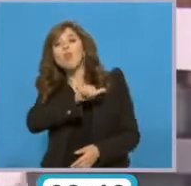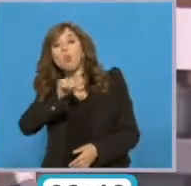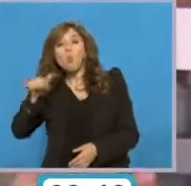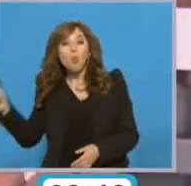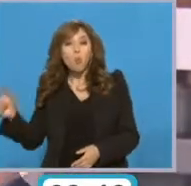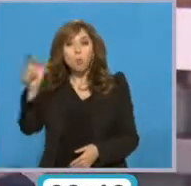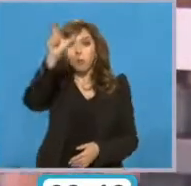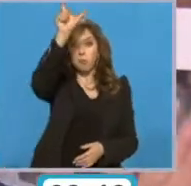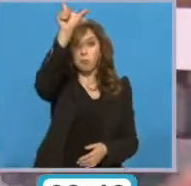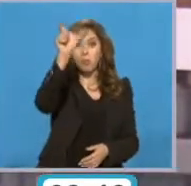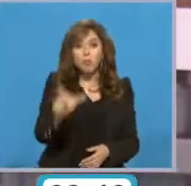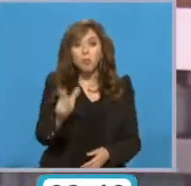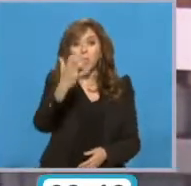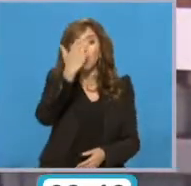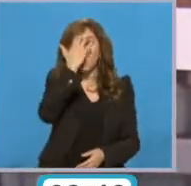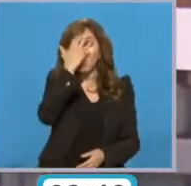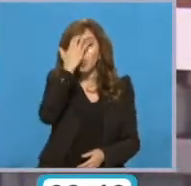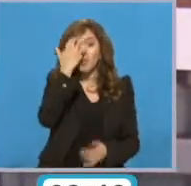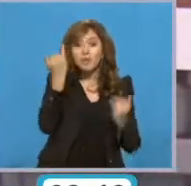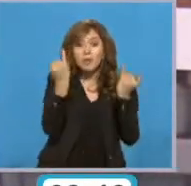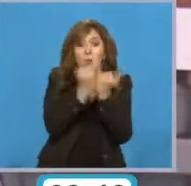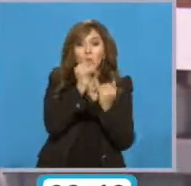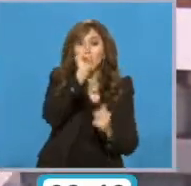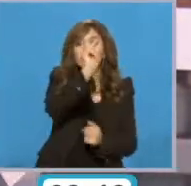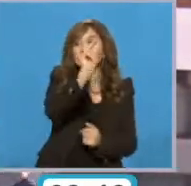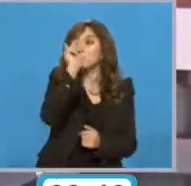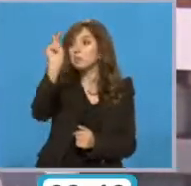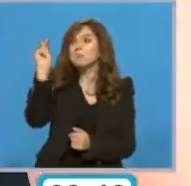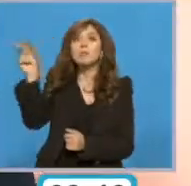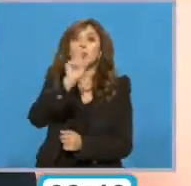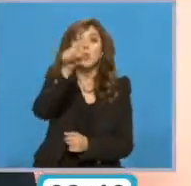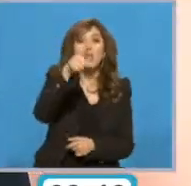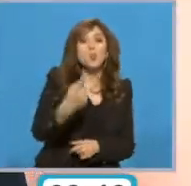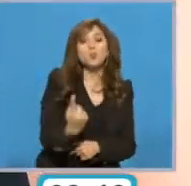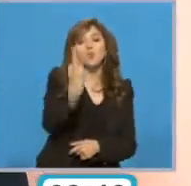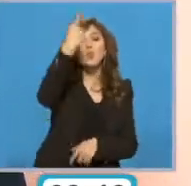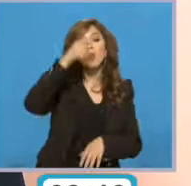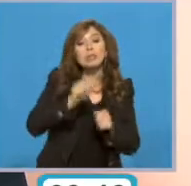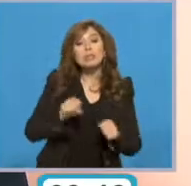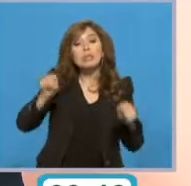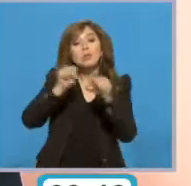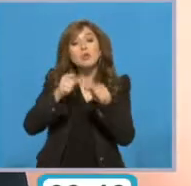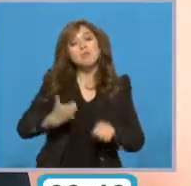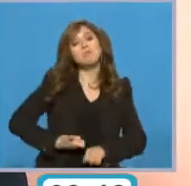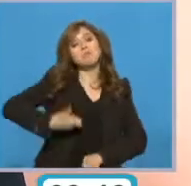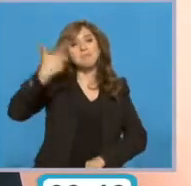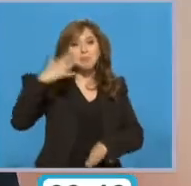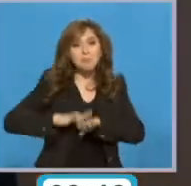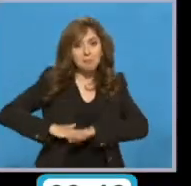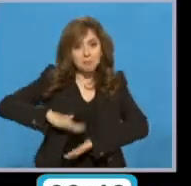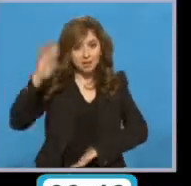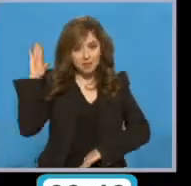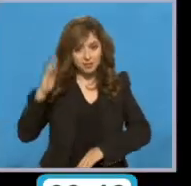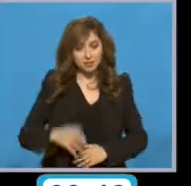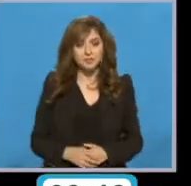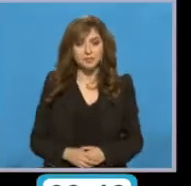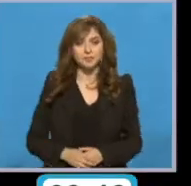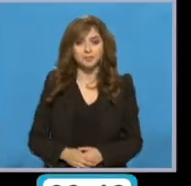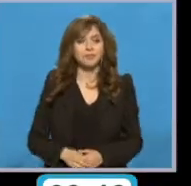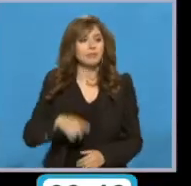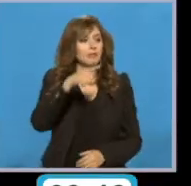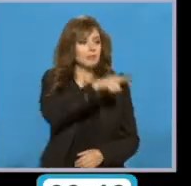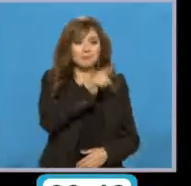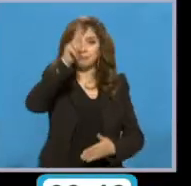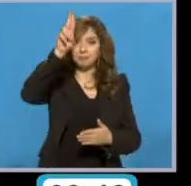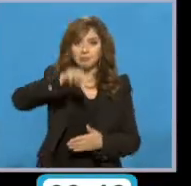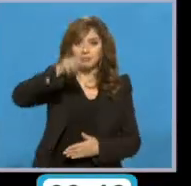pieza conocemos que esté valorada en Chema, tanto. pero ¿no? también hay muchísimas cosas que rodean la historia de esta